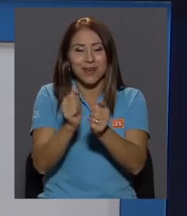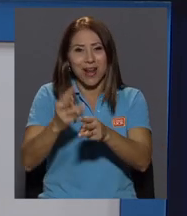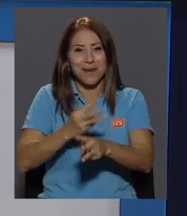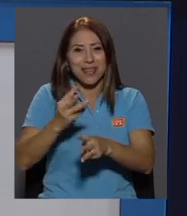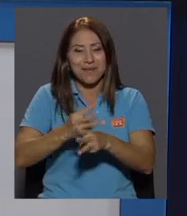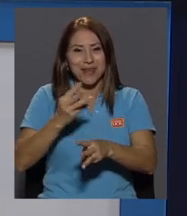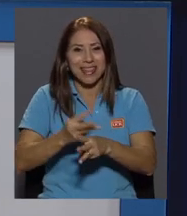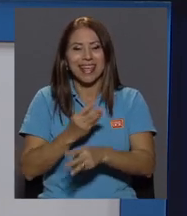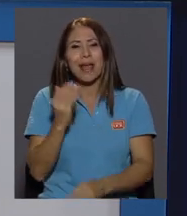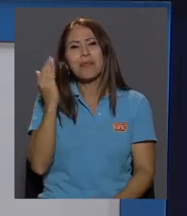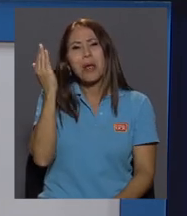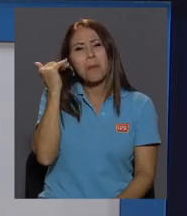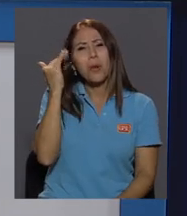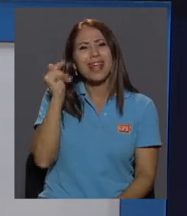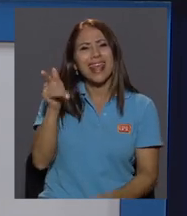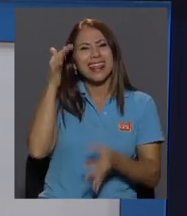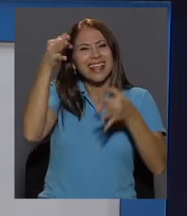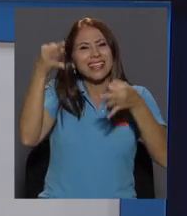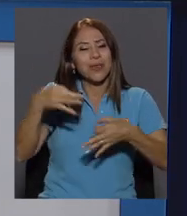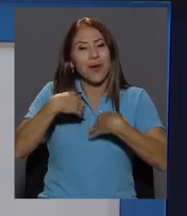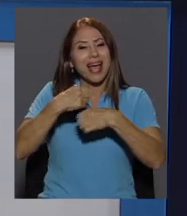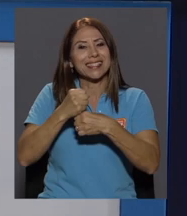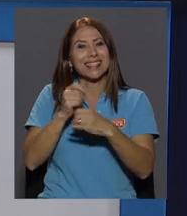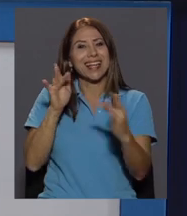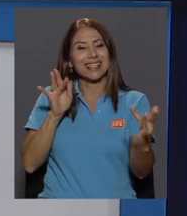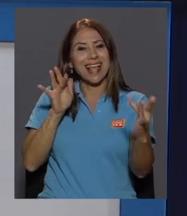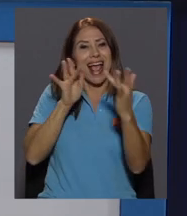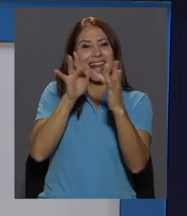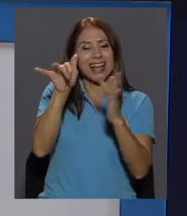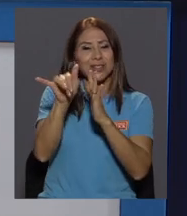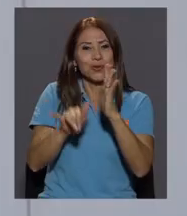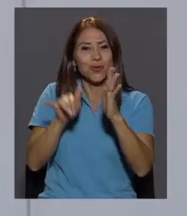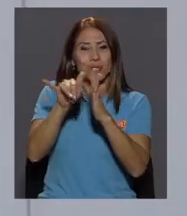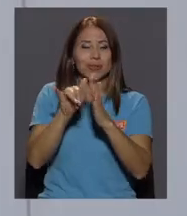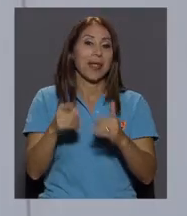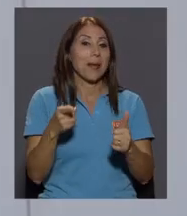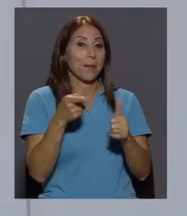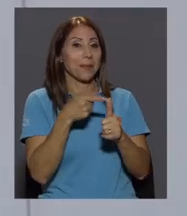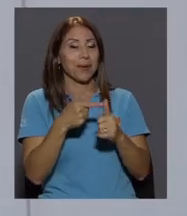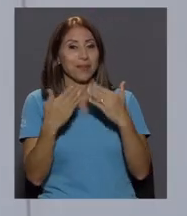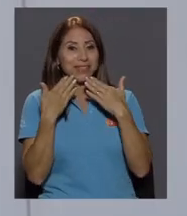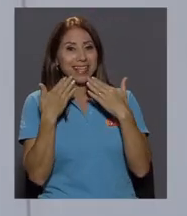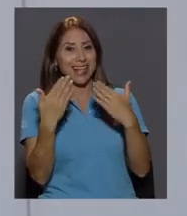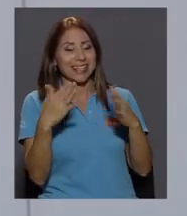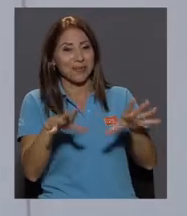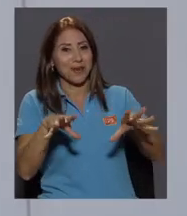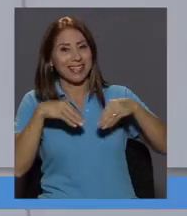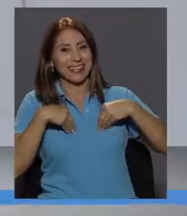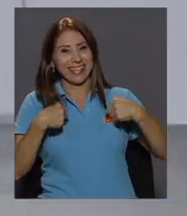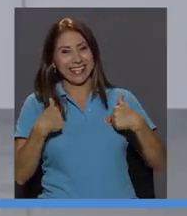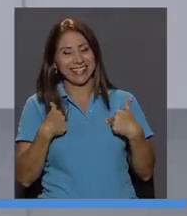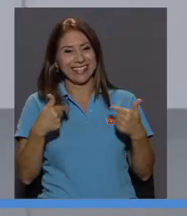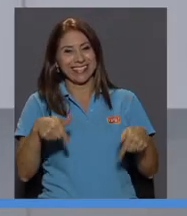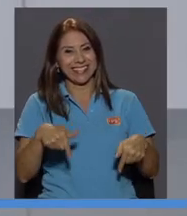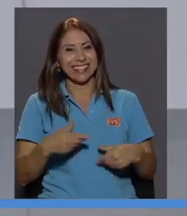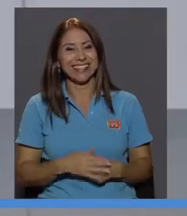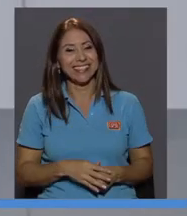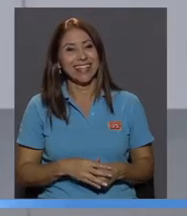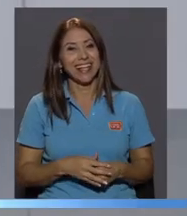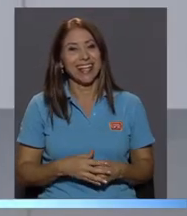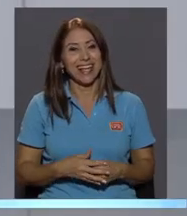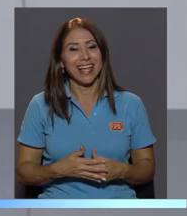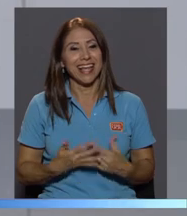matemática por qué decidiste hacer este canal en youtube bueno pero que todo muchas gracias por haberme aceptado en el canal